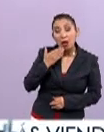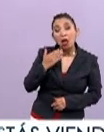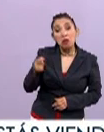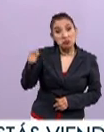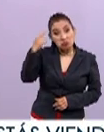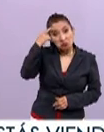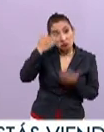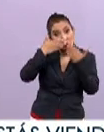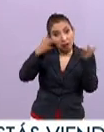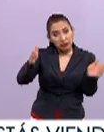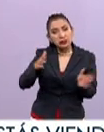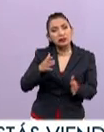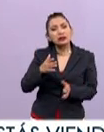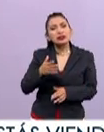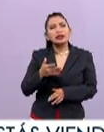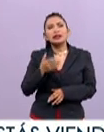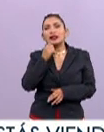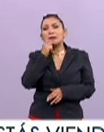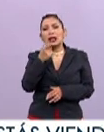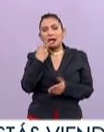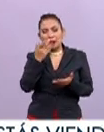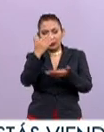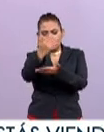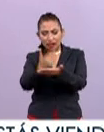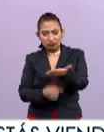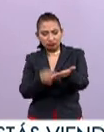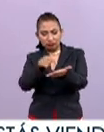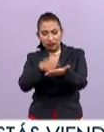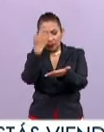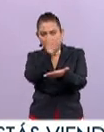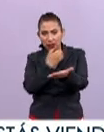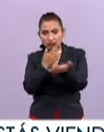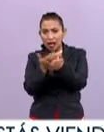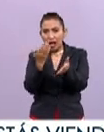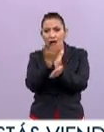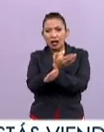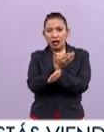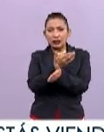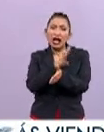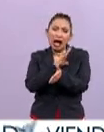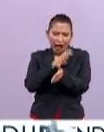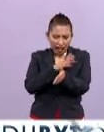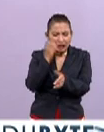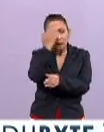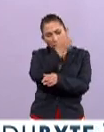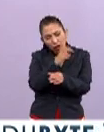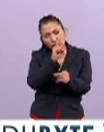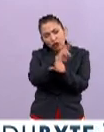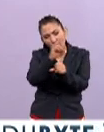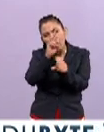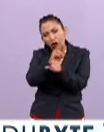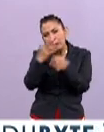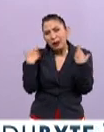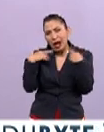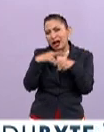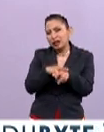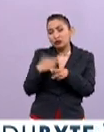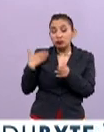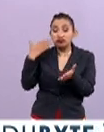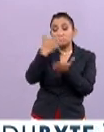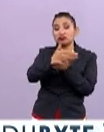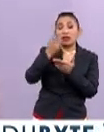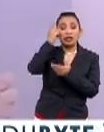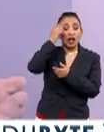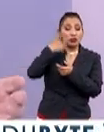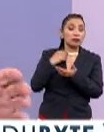parece, y habla de un instrumento que si bien no se había, que siempre estaba presente, ¿no? Porque de alguna manera, pues o llegaba